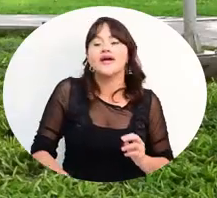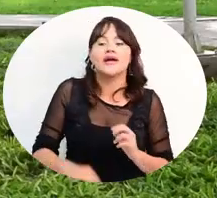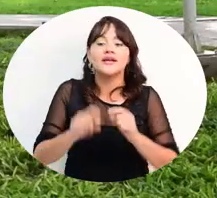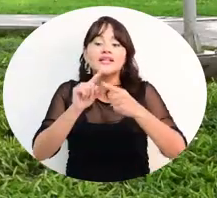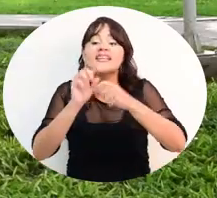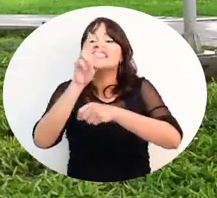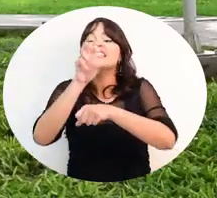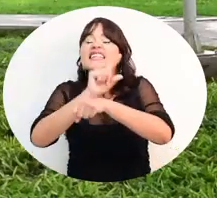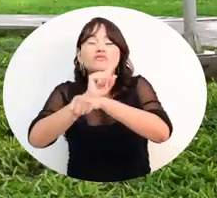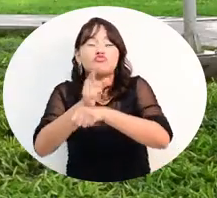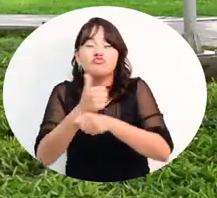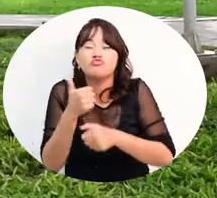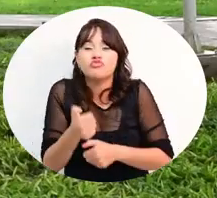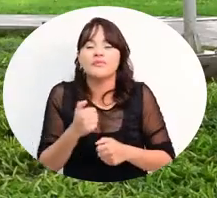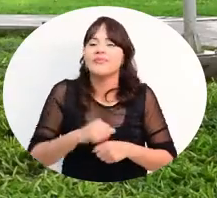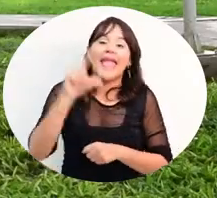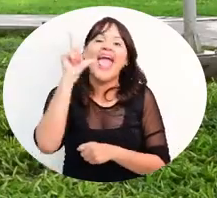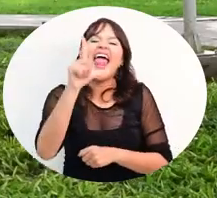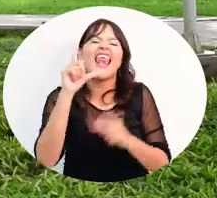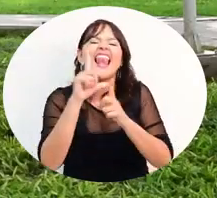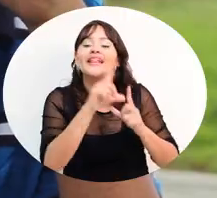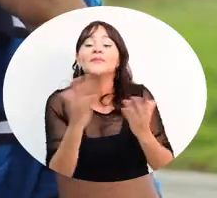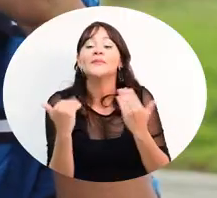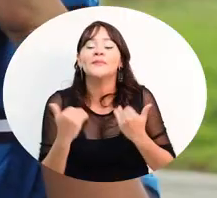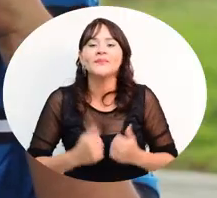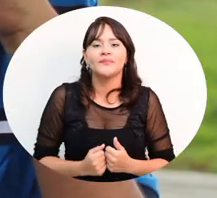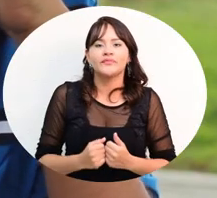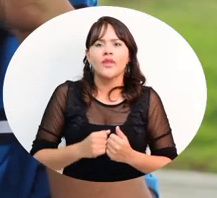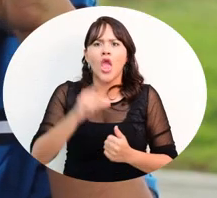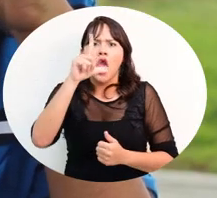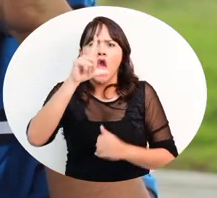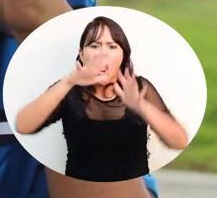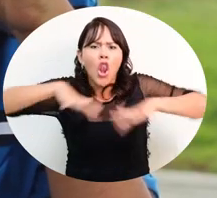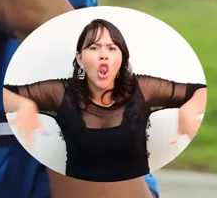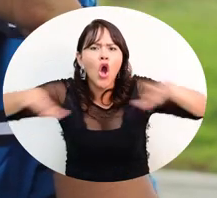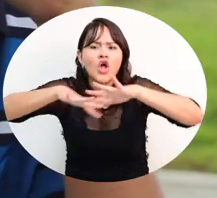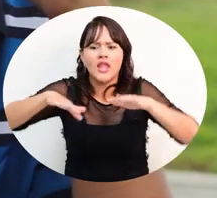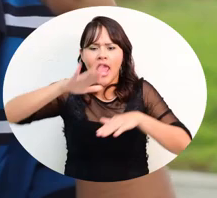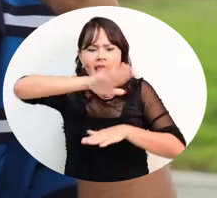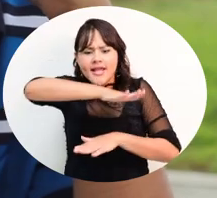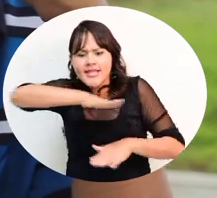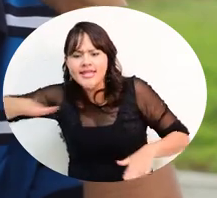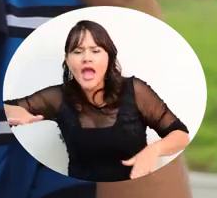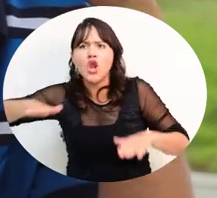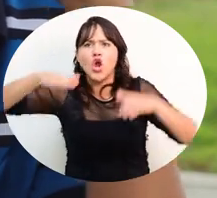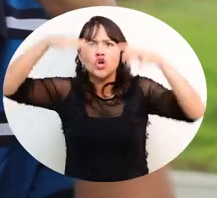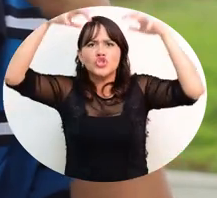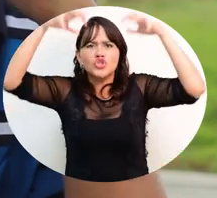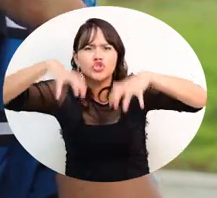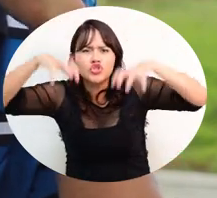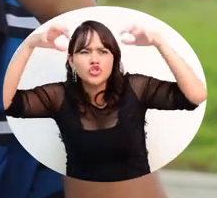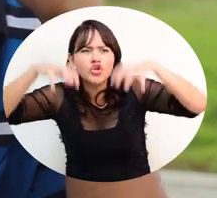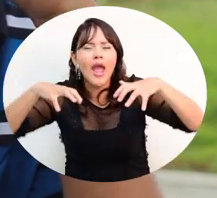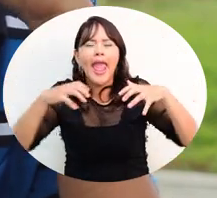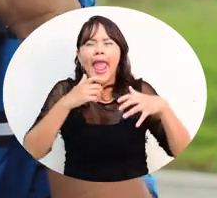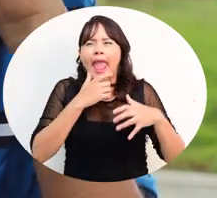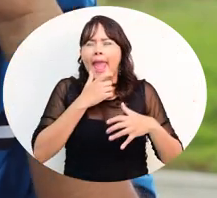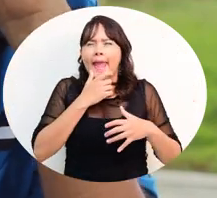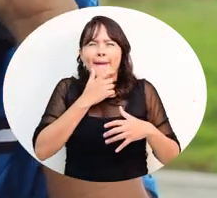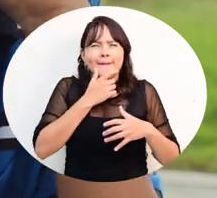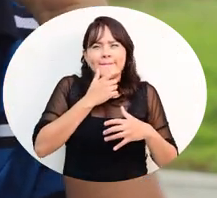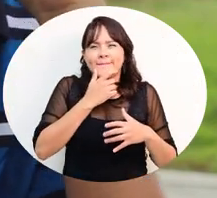de 3, 7 segundos y la letra es la L. Lote, llano, lluvia,